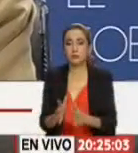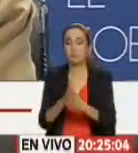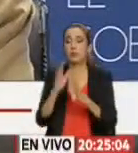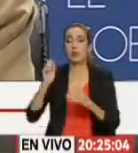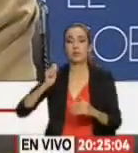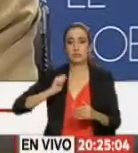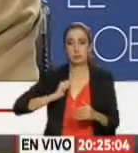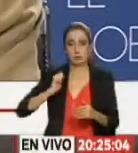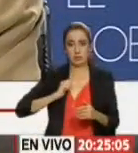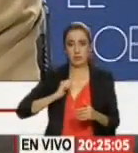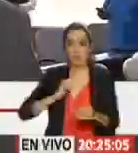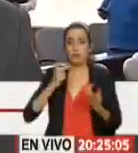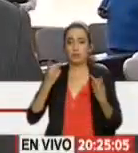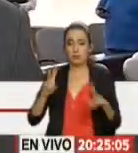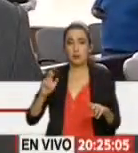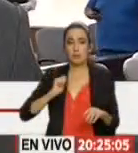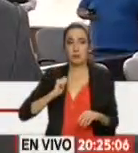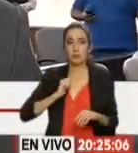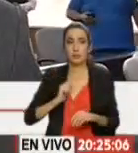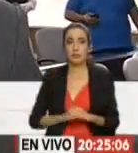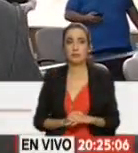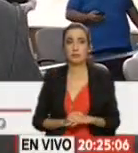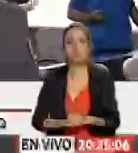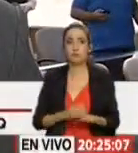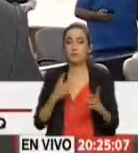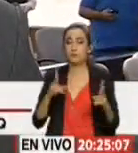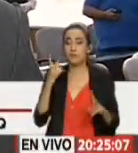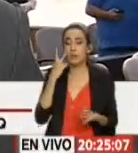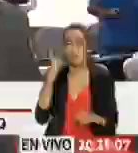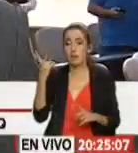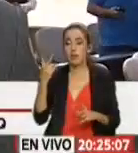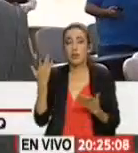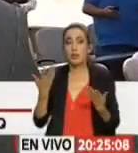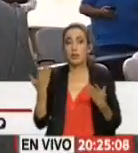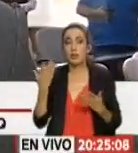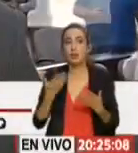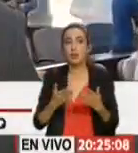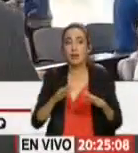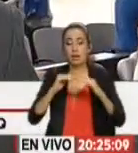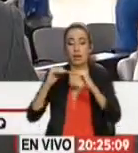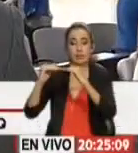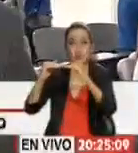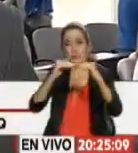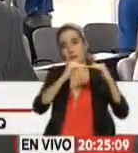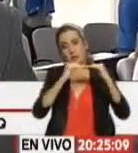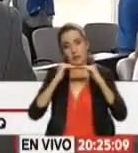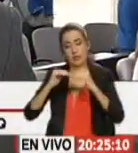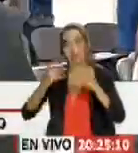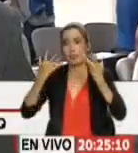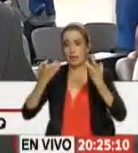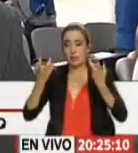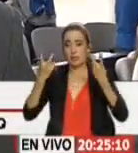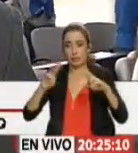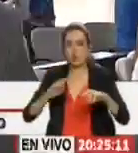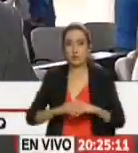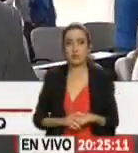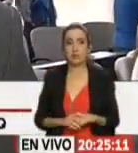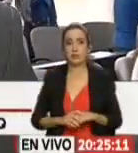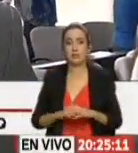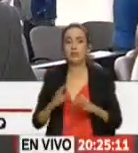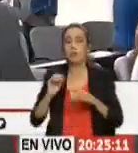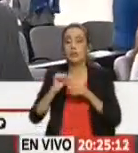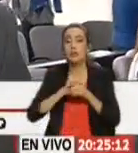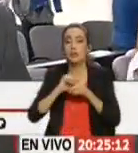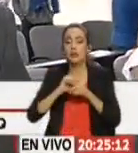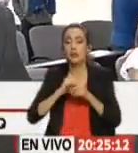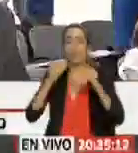y a esta mejora salarial. Lo que tiene que ver a garantías como la estabilidad está estipulado a implementos